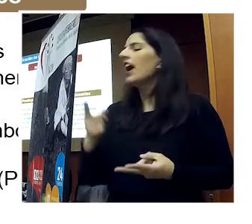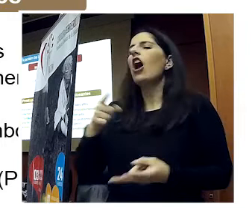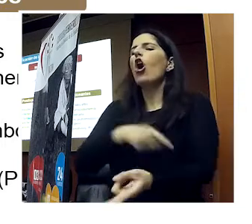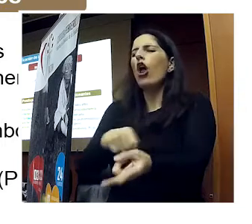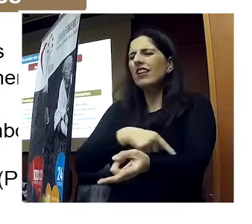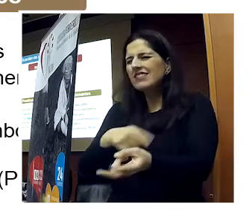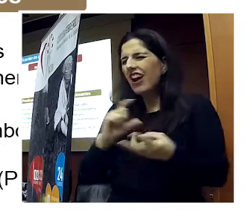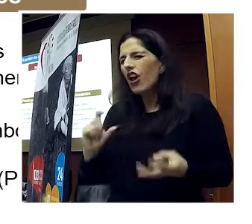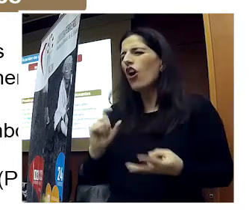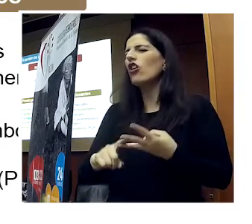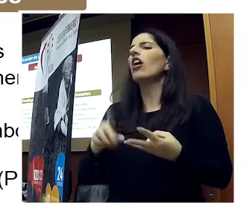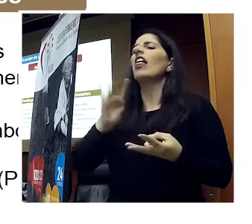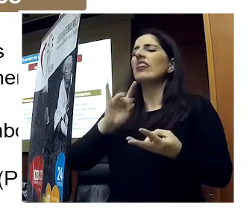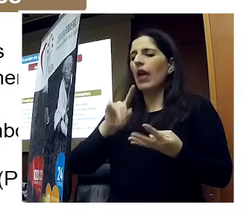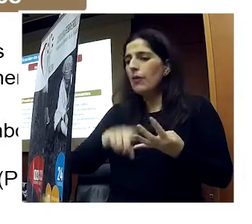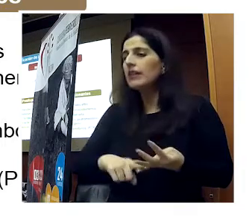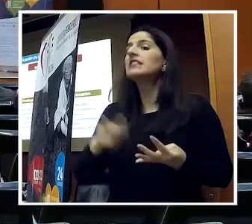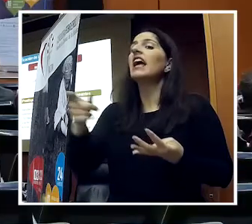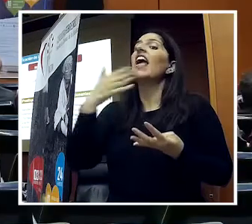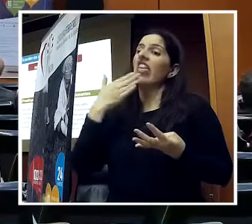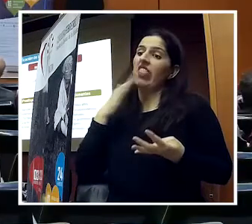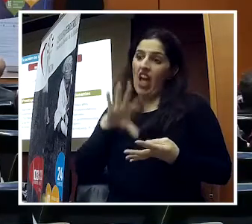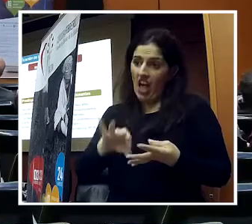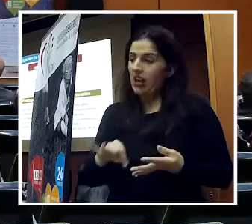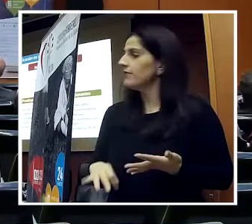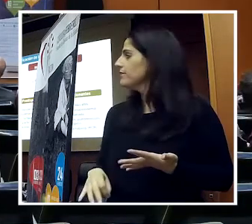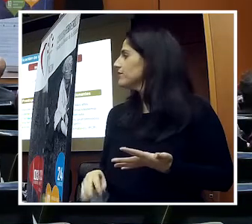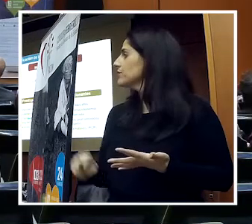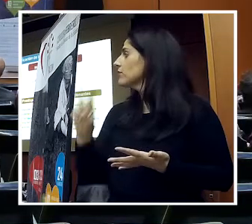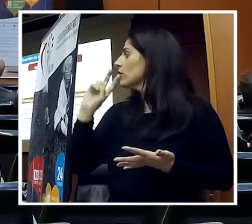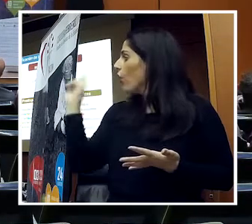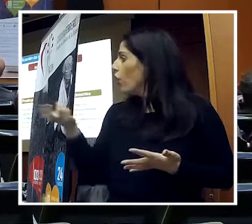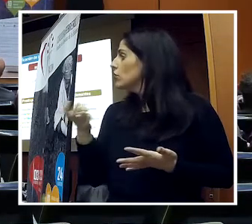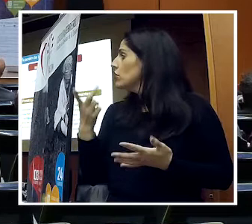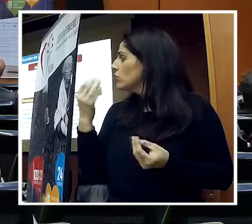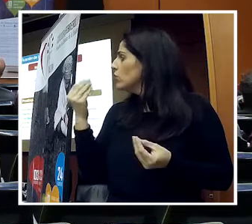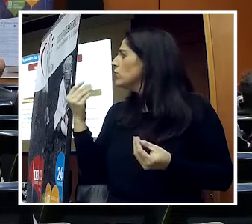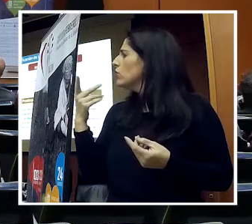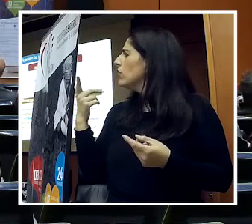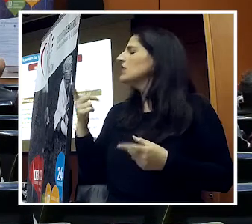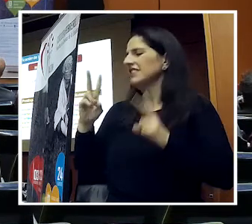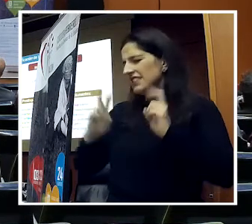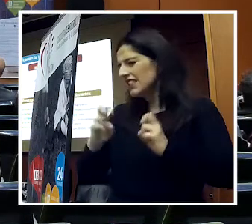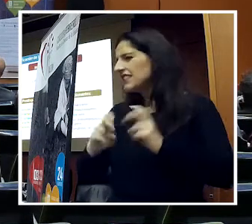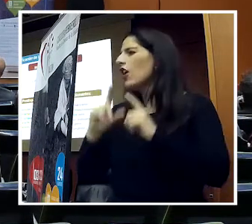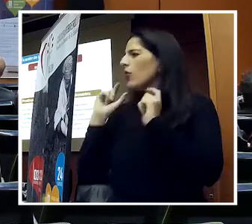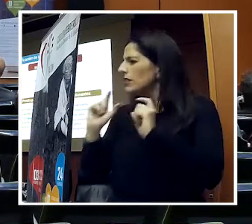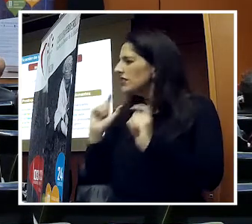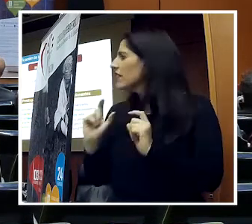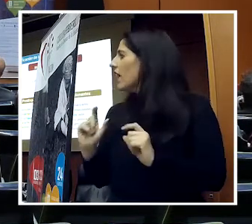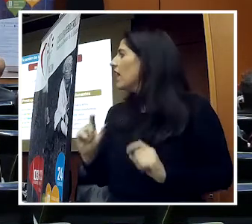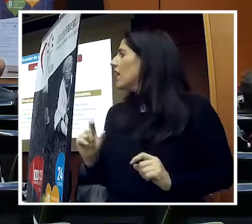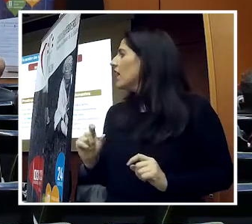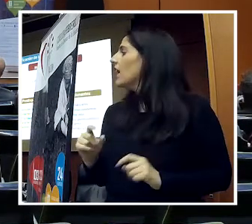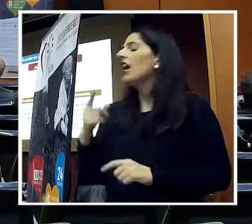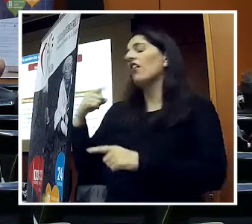lípidos, la diabetes mellitus, la edad y otros factores que influyen claramente, como pueden ser el sedentarismo, la obesidad, la historia